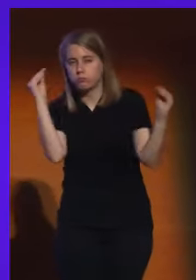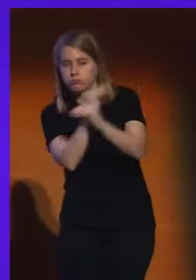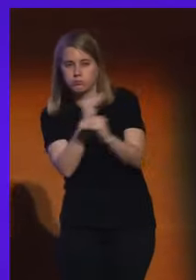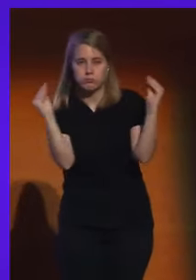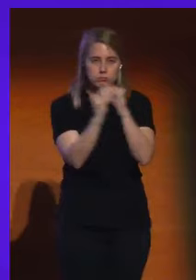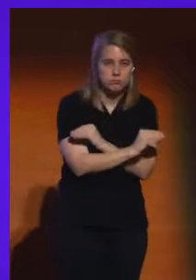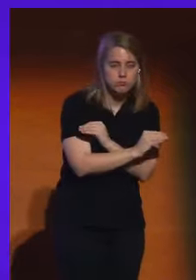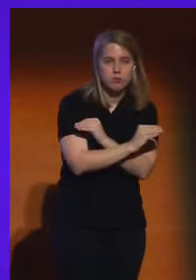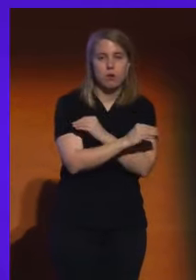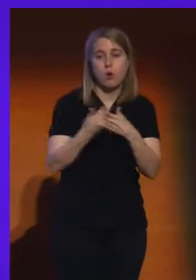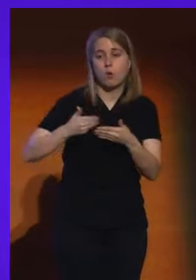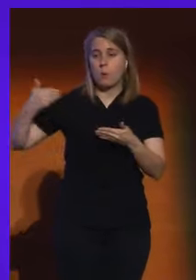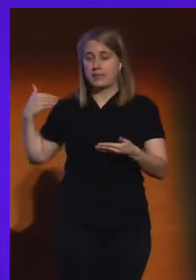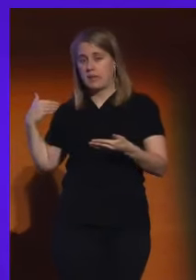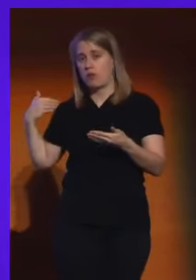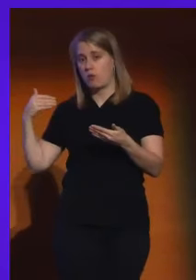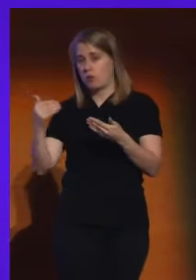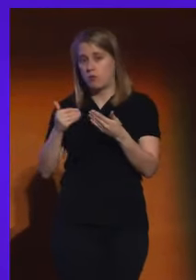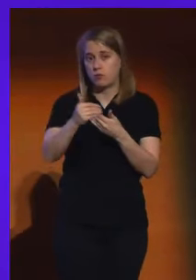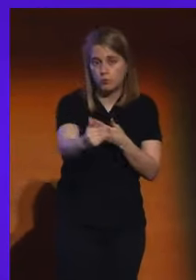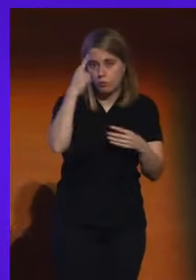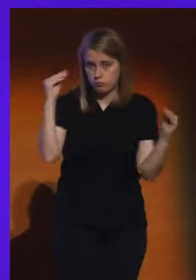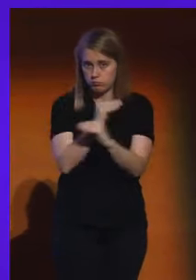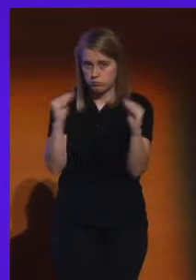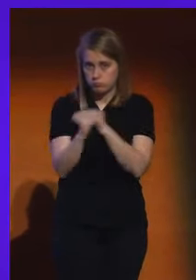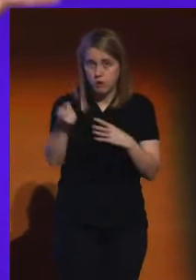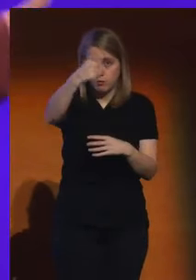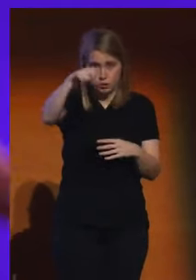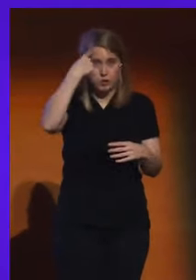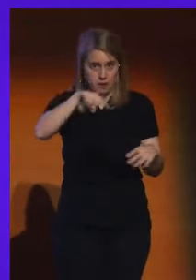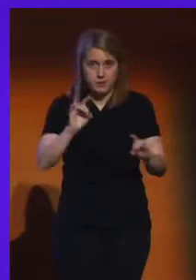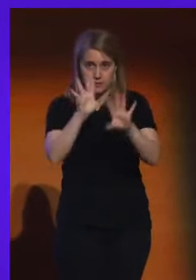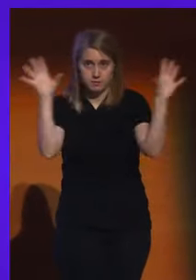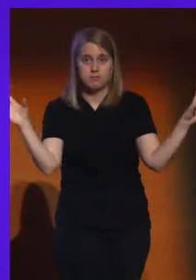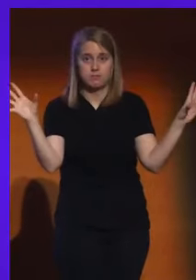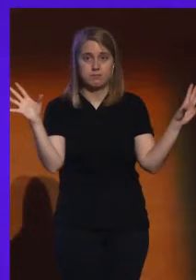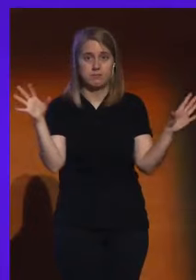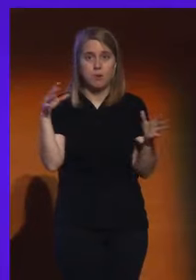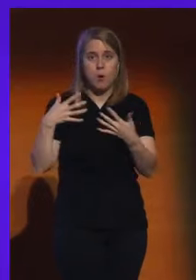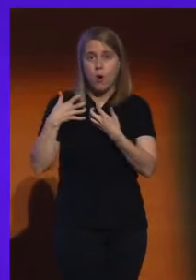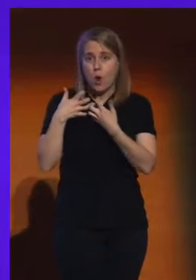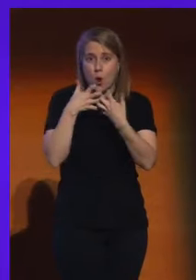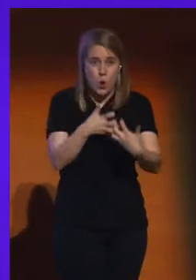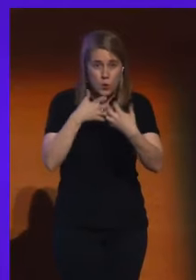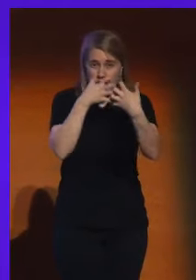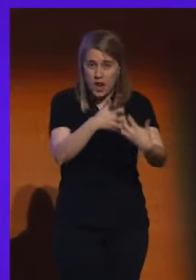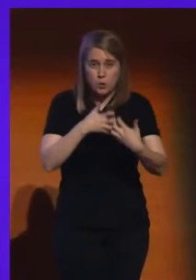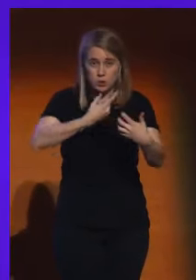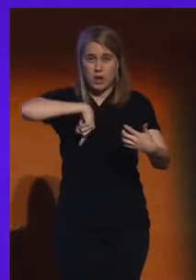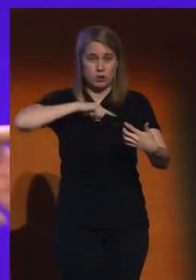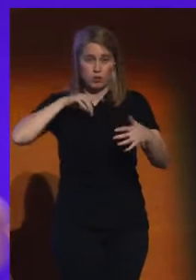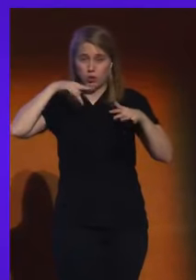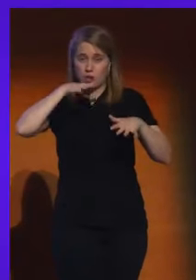contradictoria entre el pasado y entre el futuro. Lo sabéis de sobras, no hay más lucha que la que